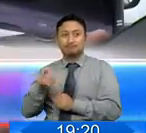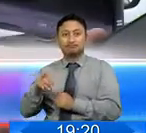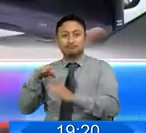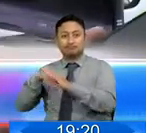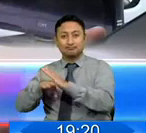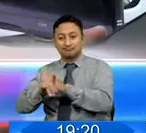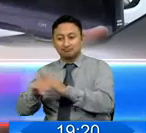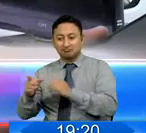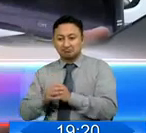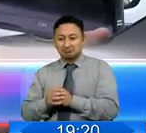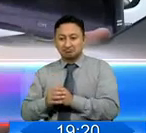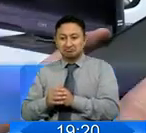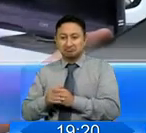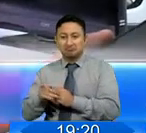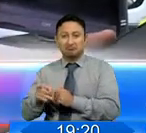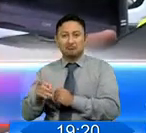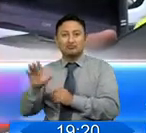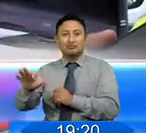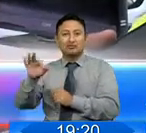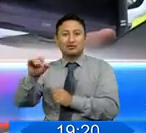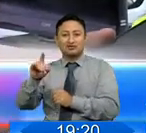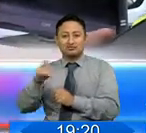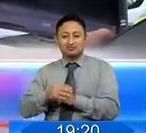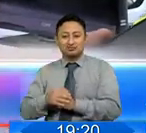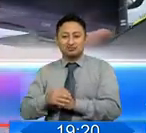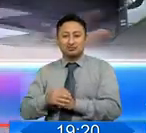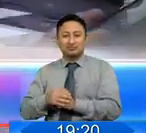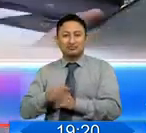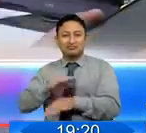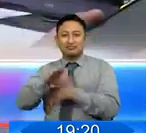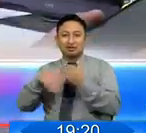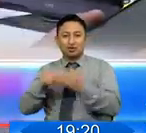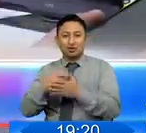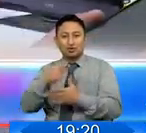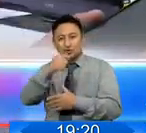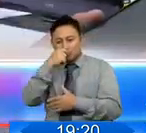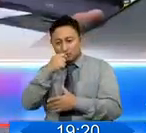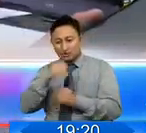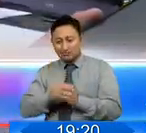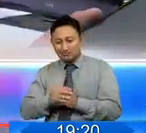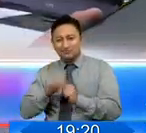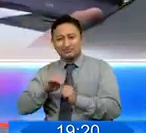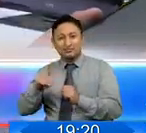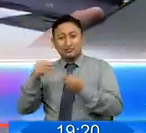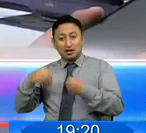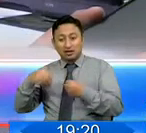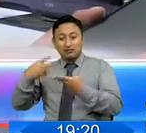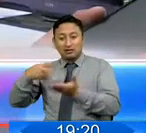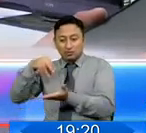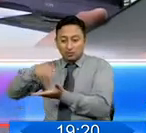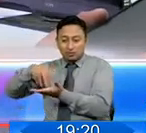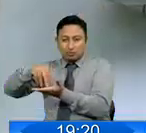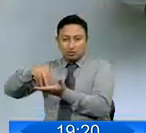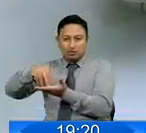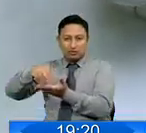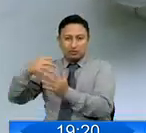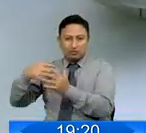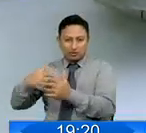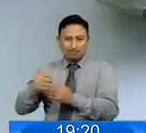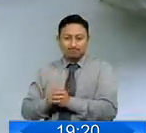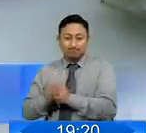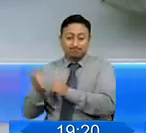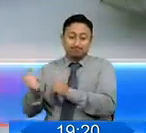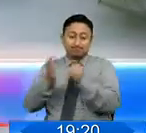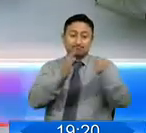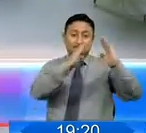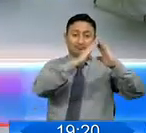encontramos, podríamos decir, la sustancia en todas sus fases, ¿no? E incluso el empaquetado para luego su distribución. Y en la otra